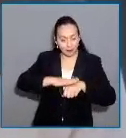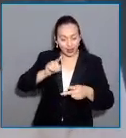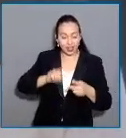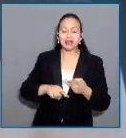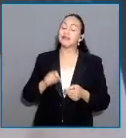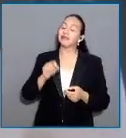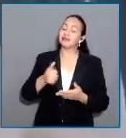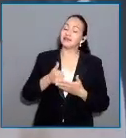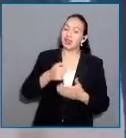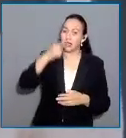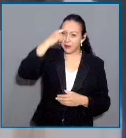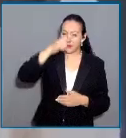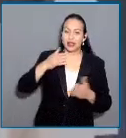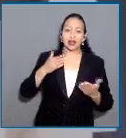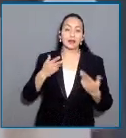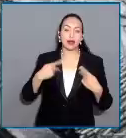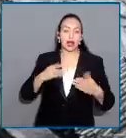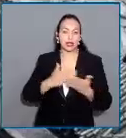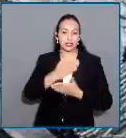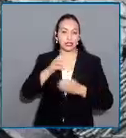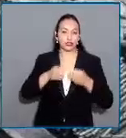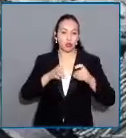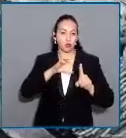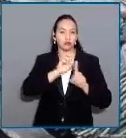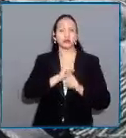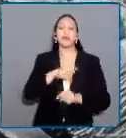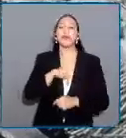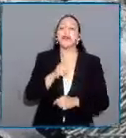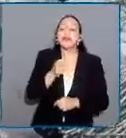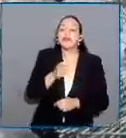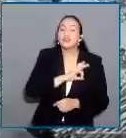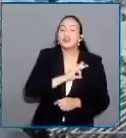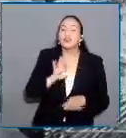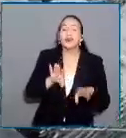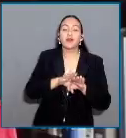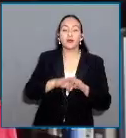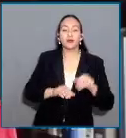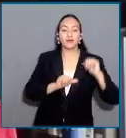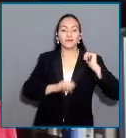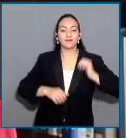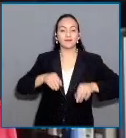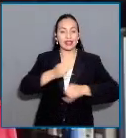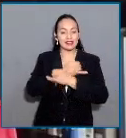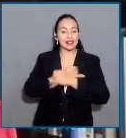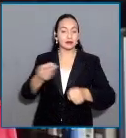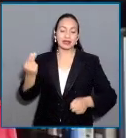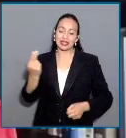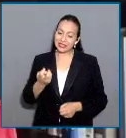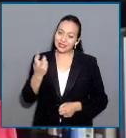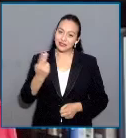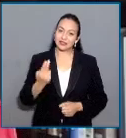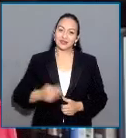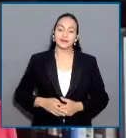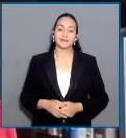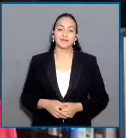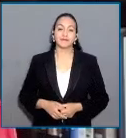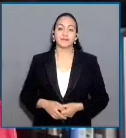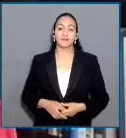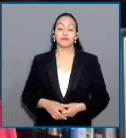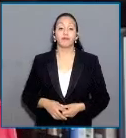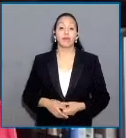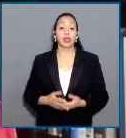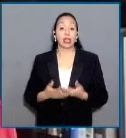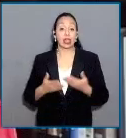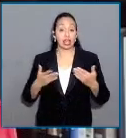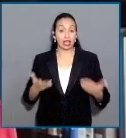nuestro país, lo cual solo se logrará con un poder judicial independiente. El rol de la elección